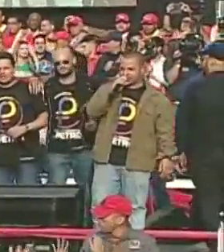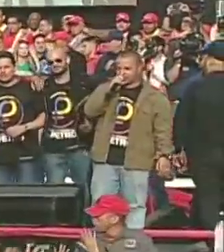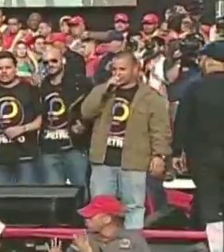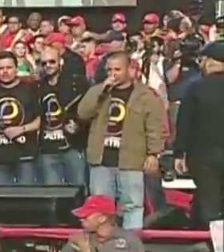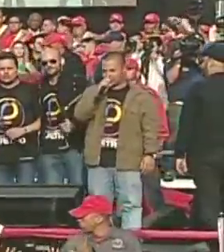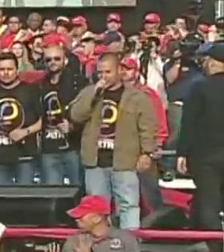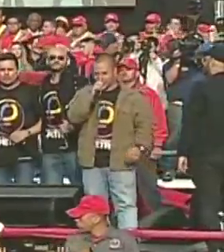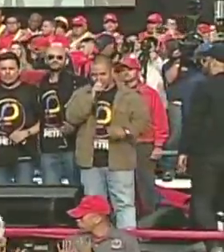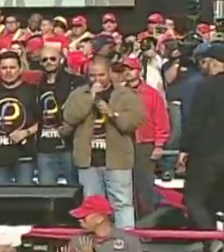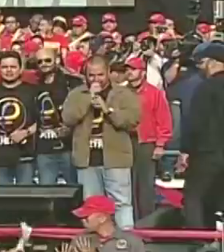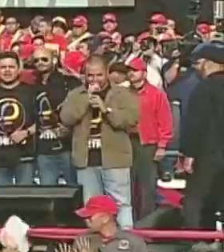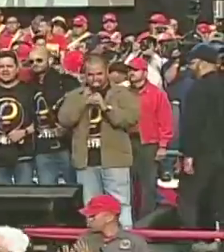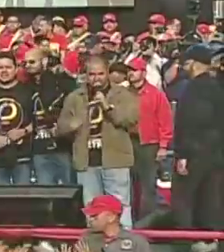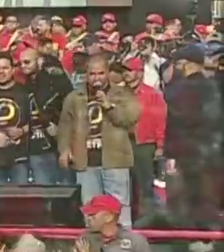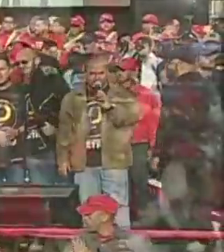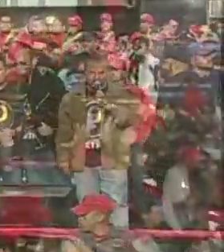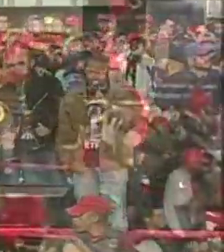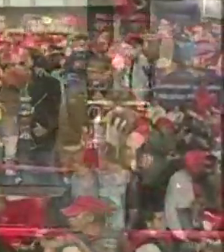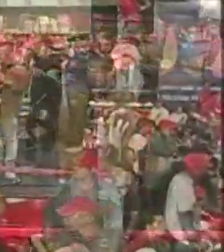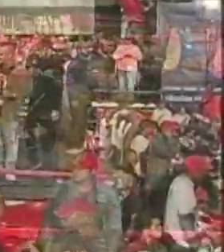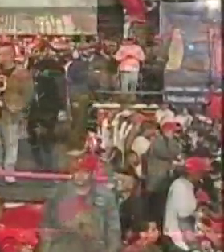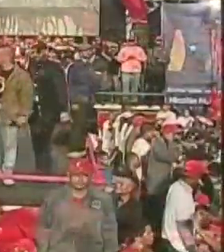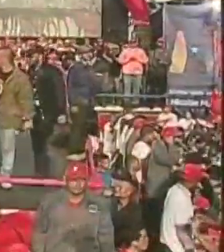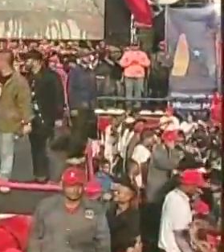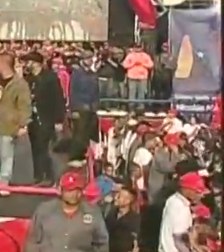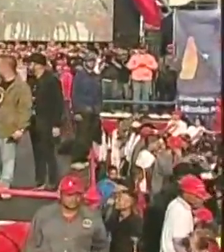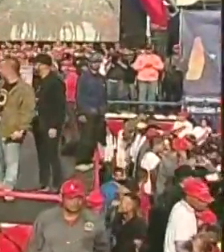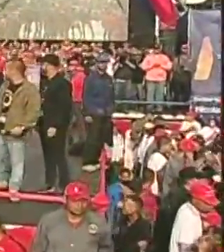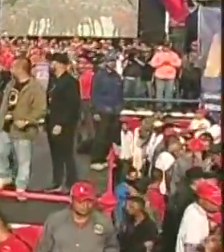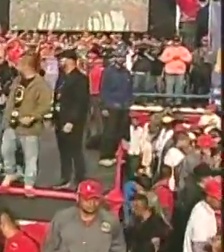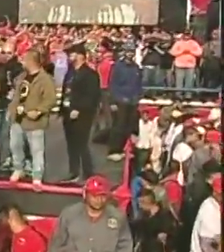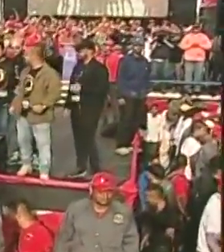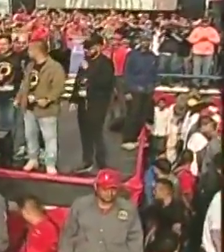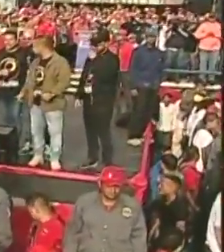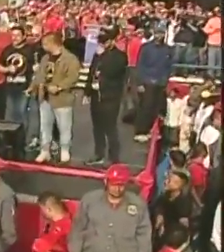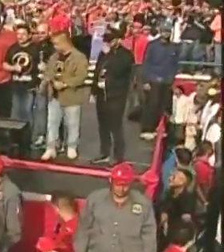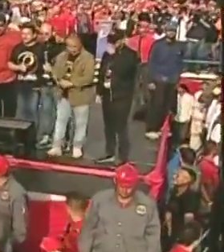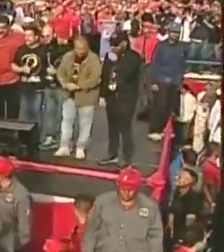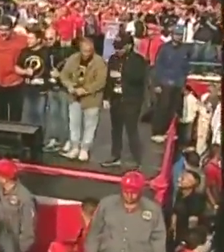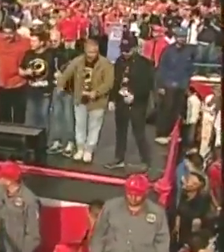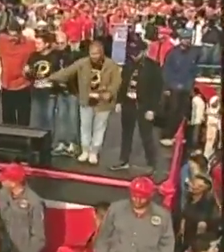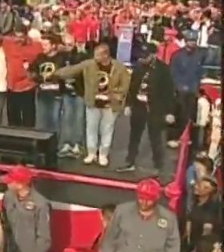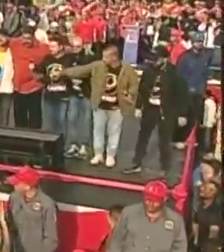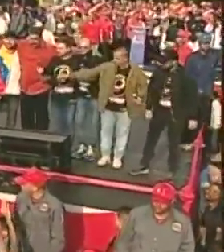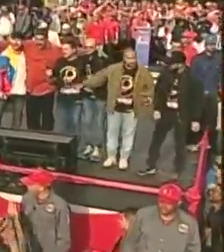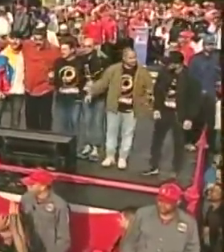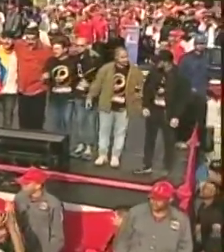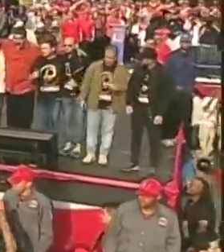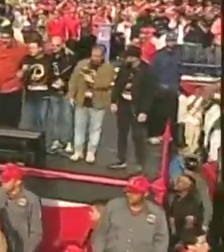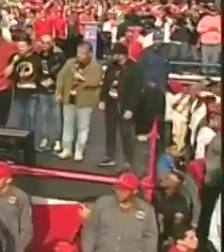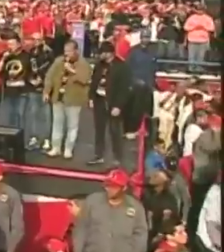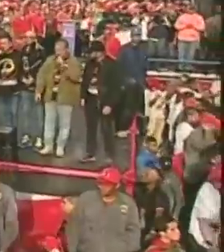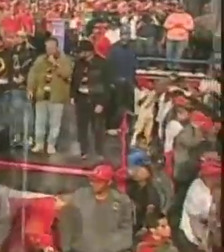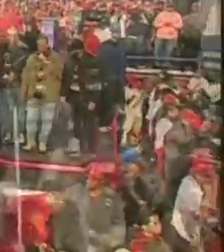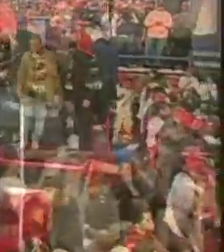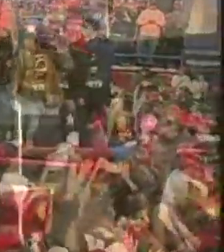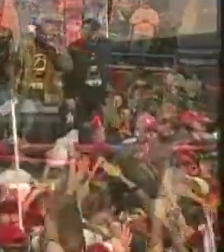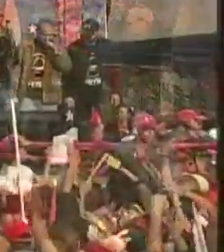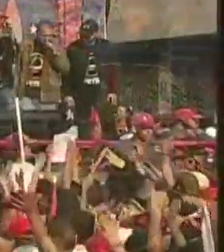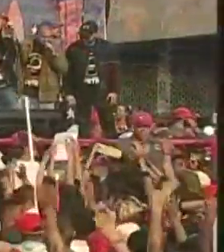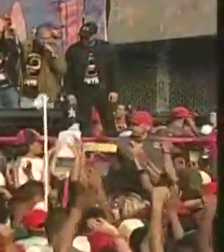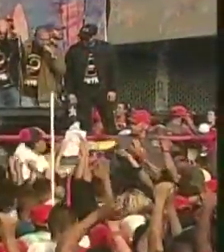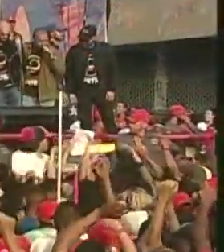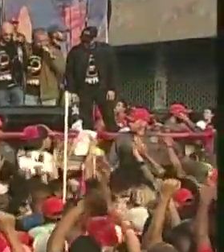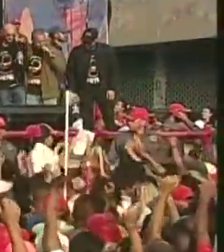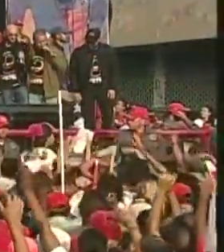nobleza y un ser justo y combatiente. Nuestro presidente, hombre o héroe de los barrios, él sí